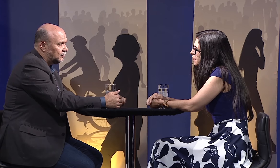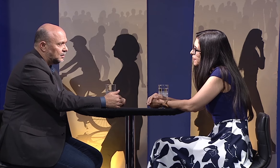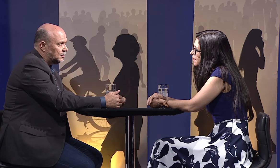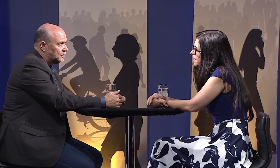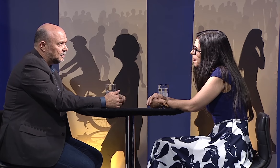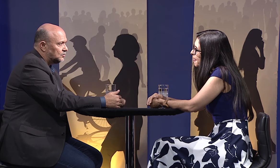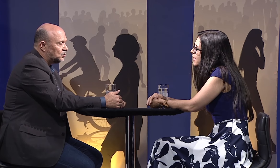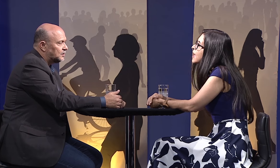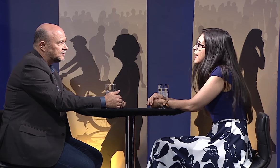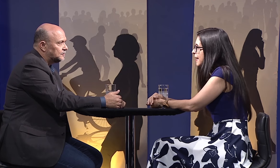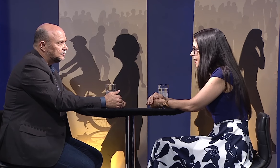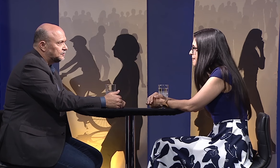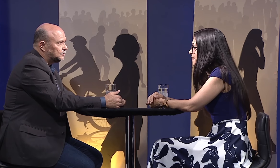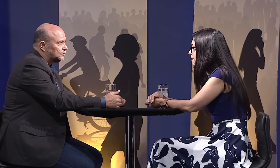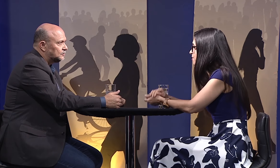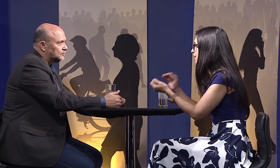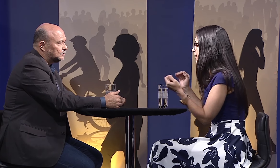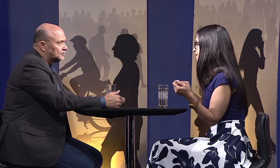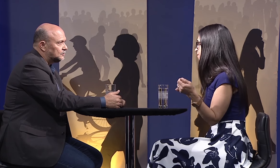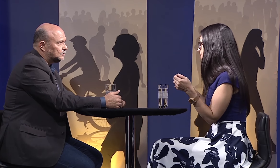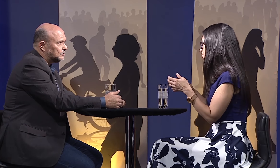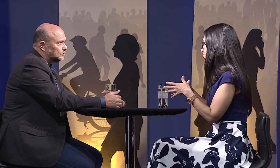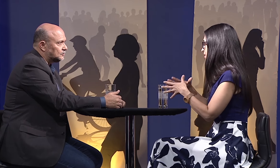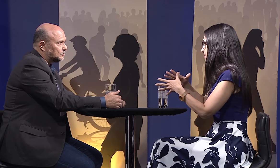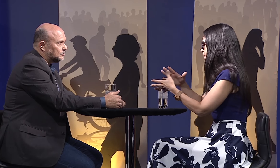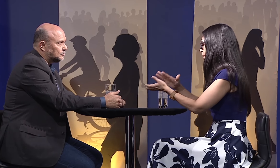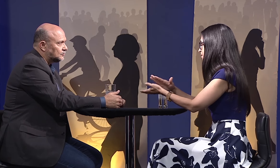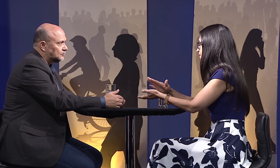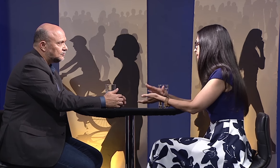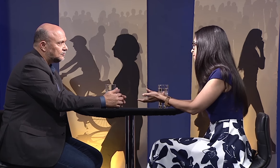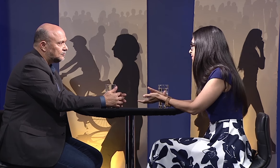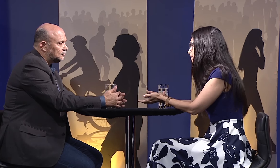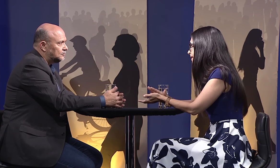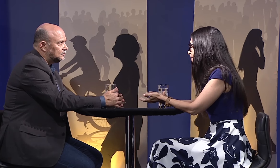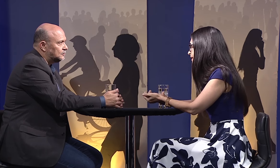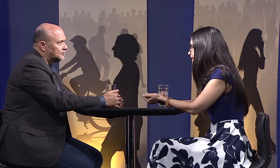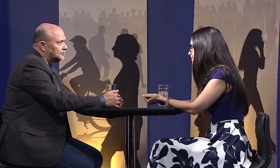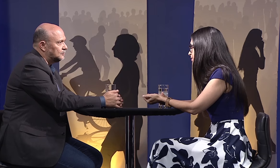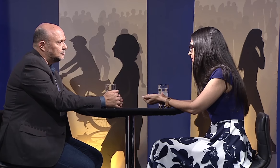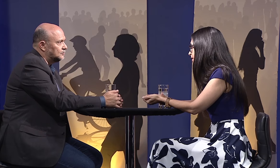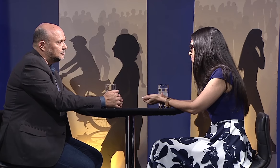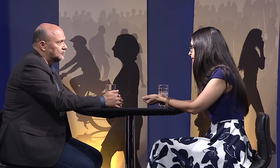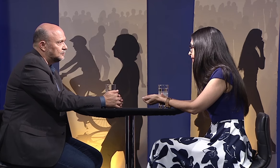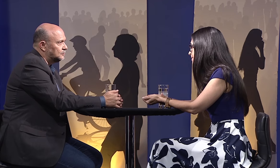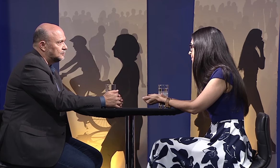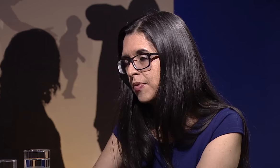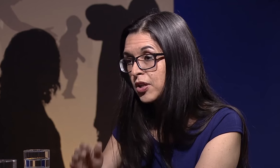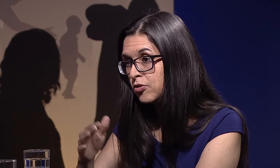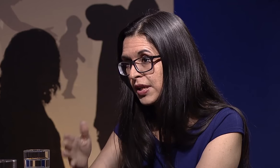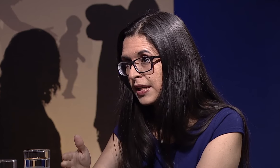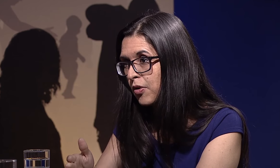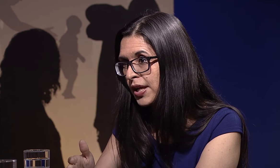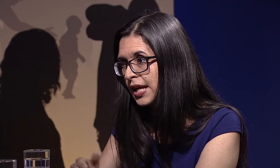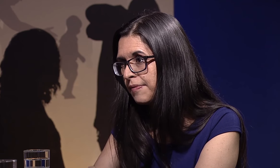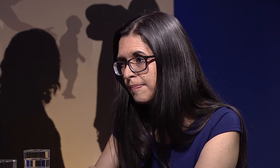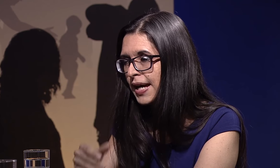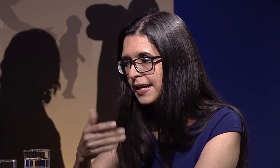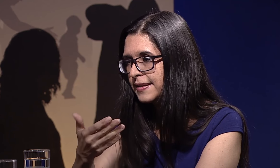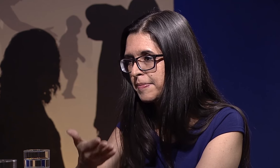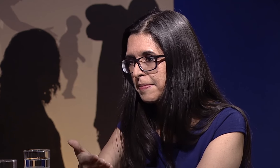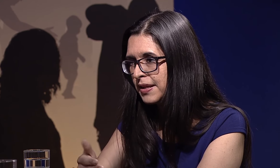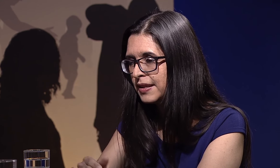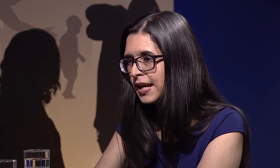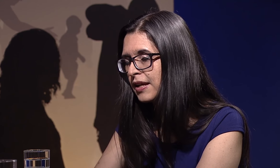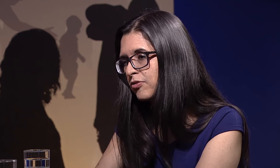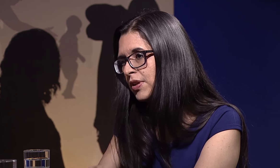de una de tus obras. Sí, estoy trabajando en la segunda parte de Crónica de un viaje, porque eso es una trilogía.